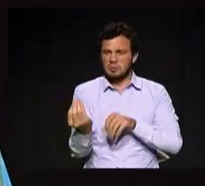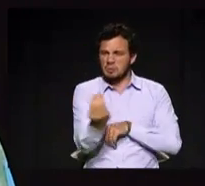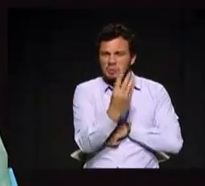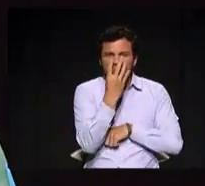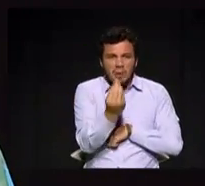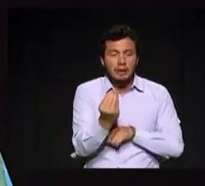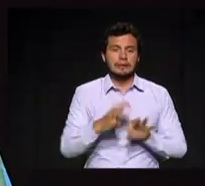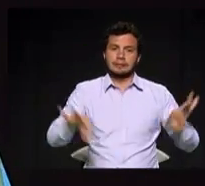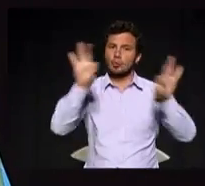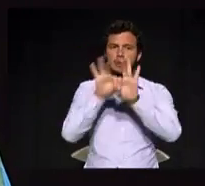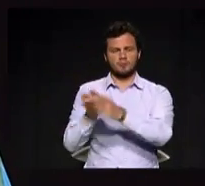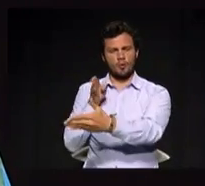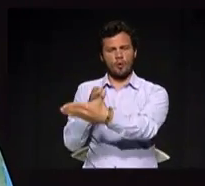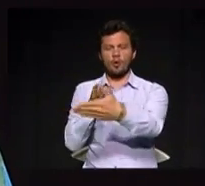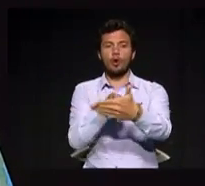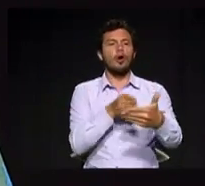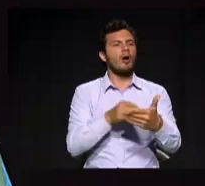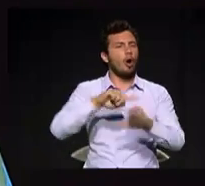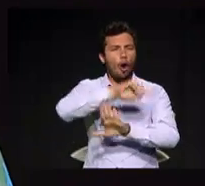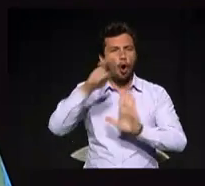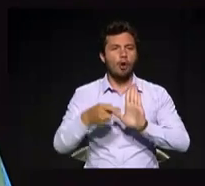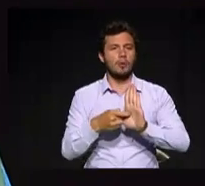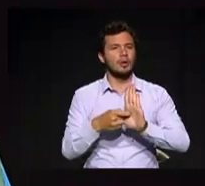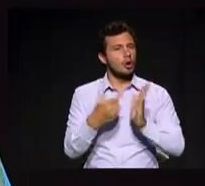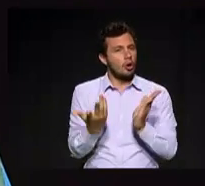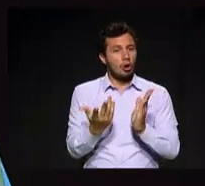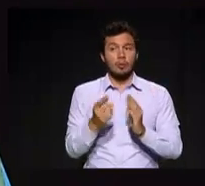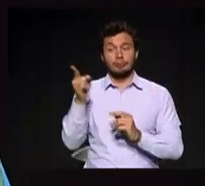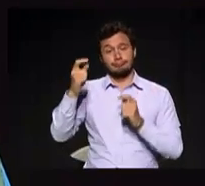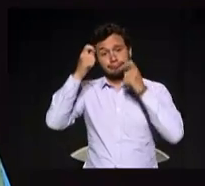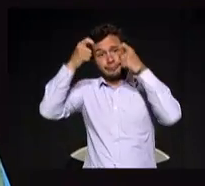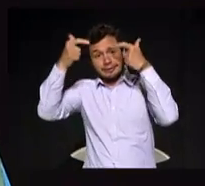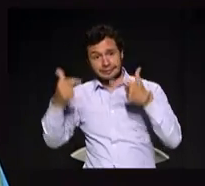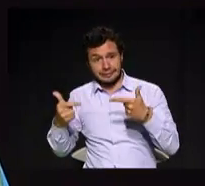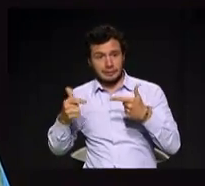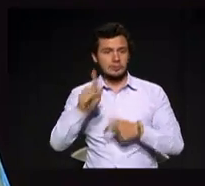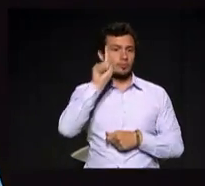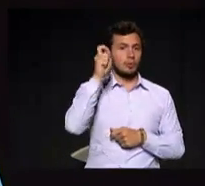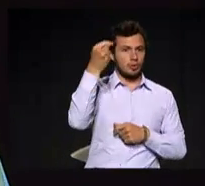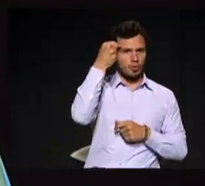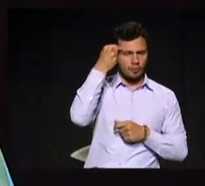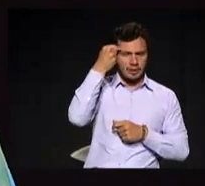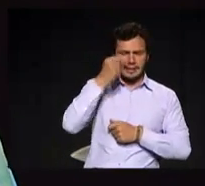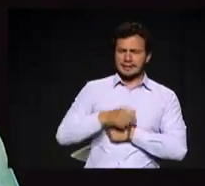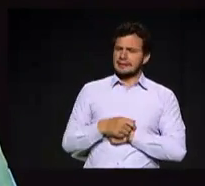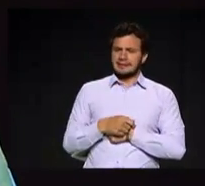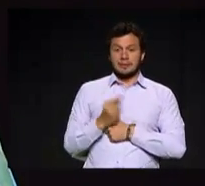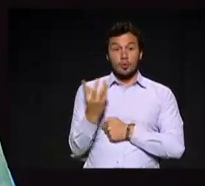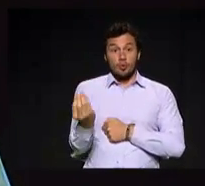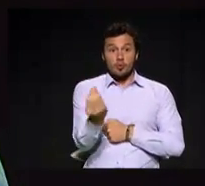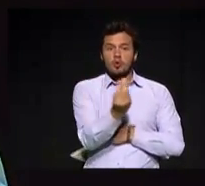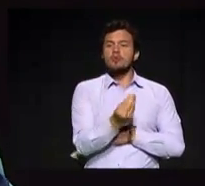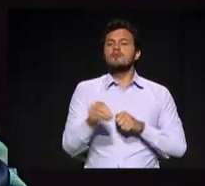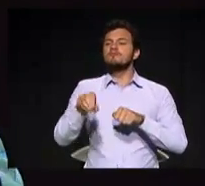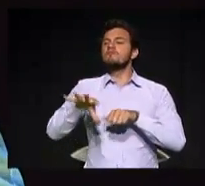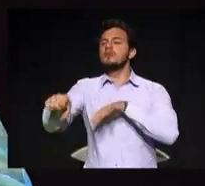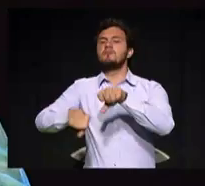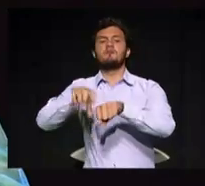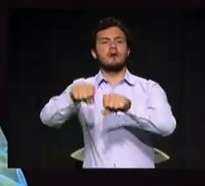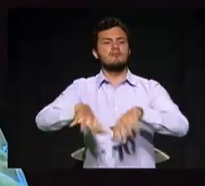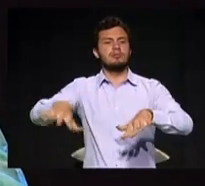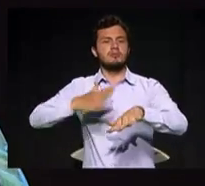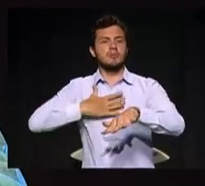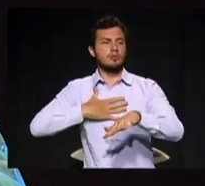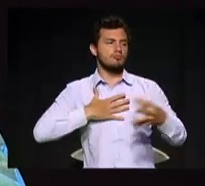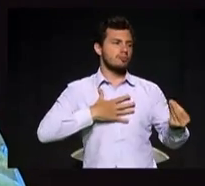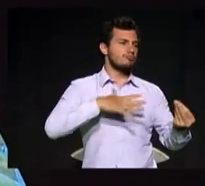retomar desde el estado y desde el gobierno el espacio que se han tomado las bandas criminales y hay que trabajar